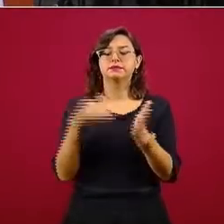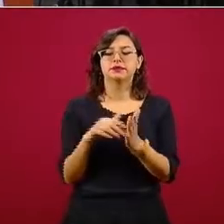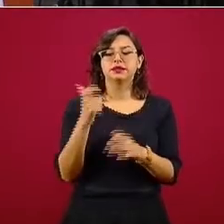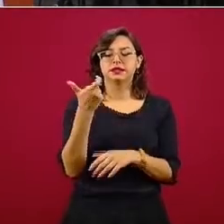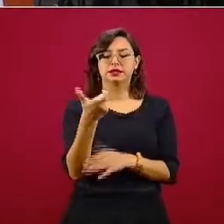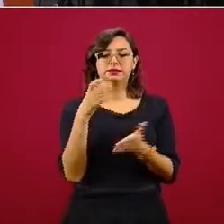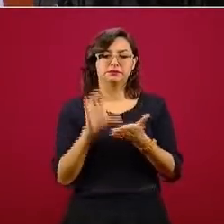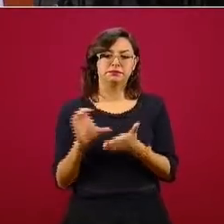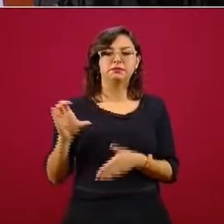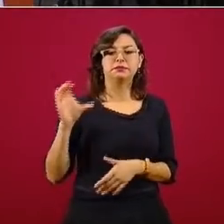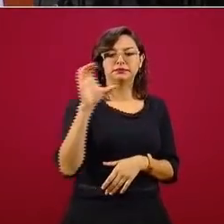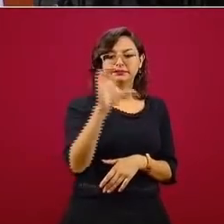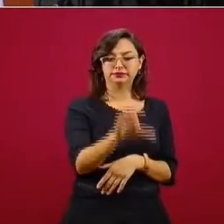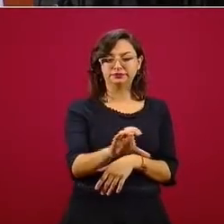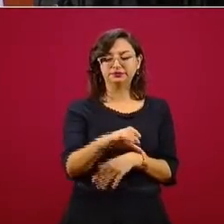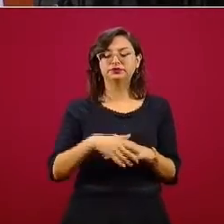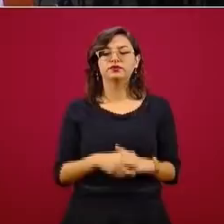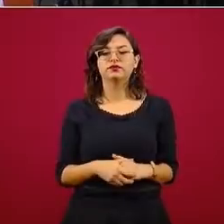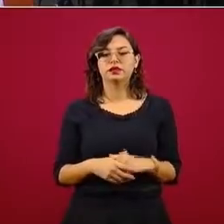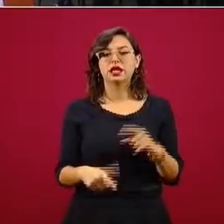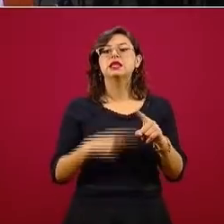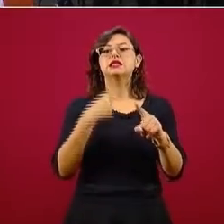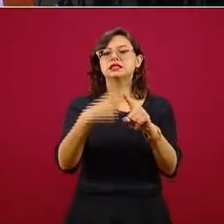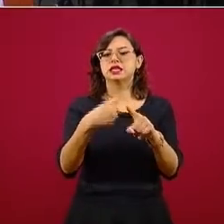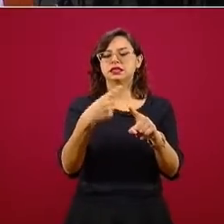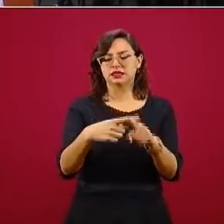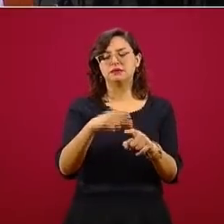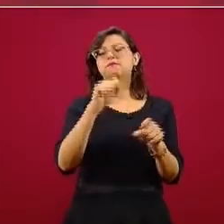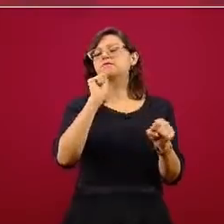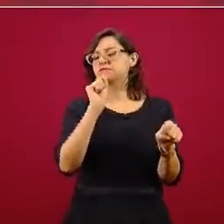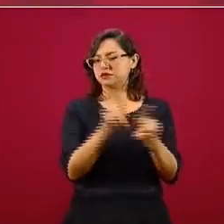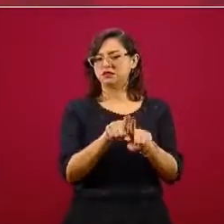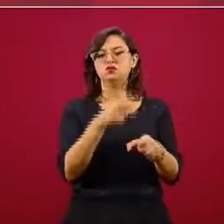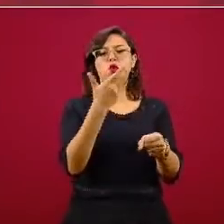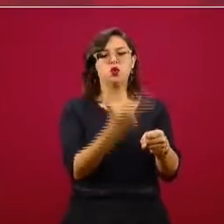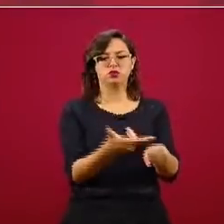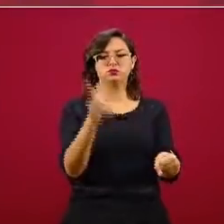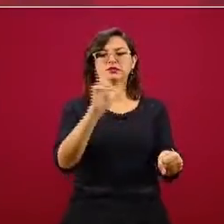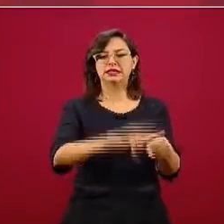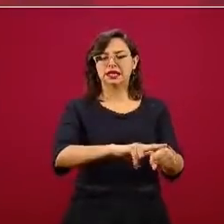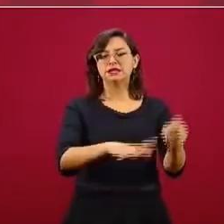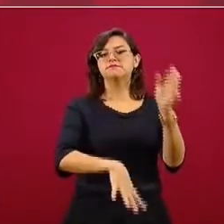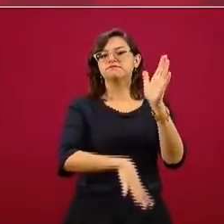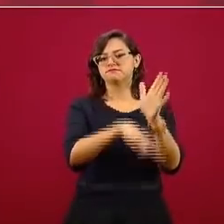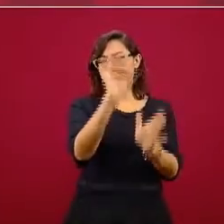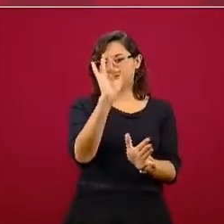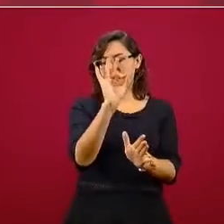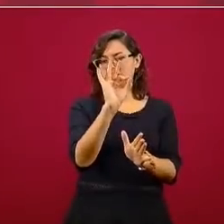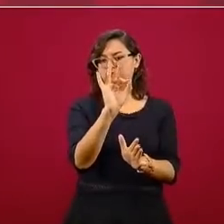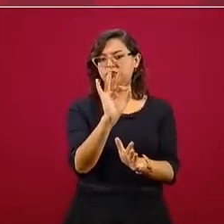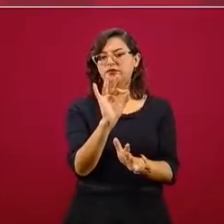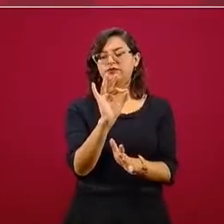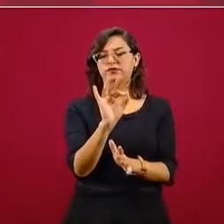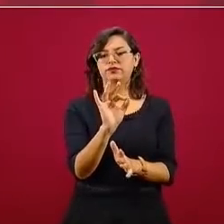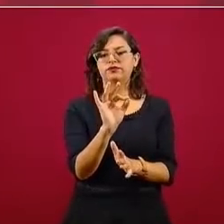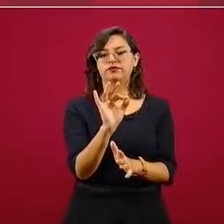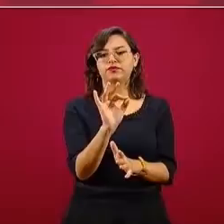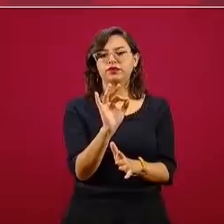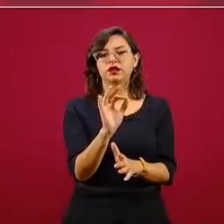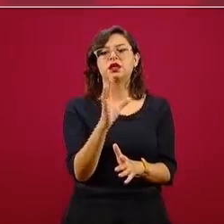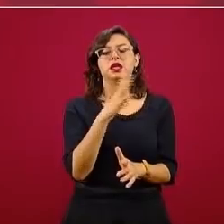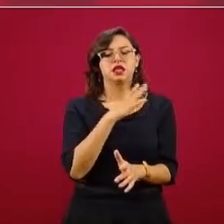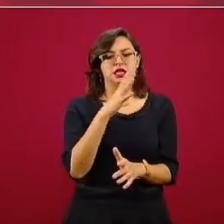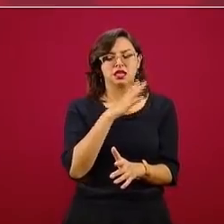categoría son electos por las propias instituciones, y en este sentido ahí se incorporan